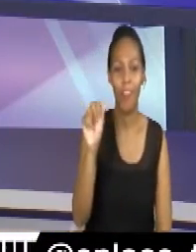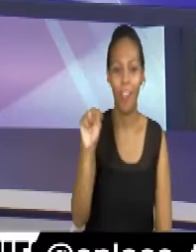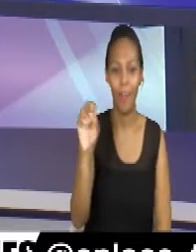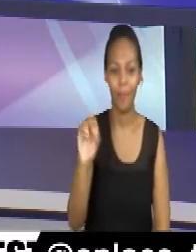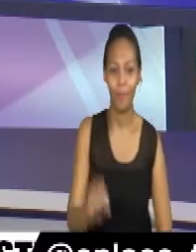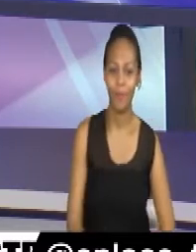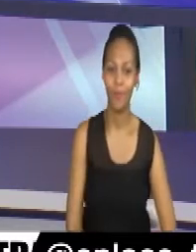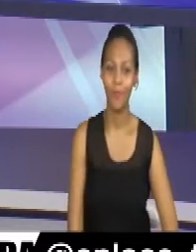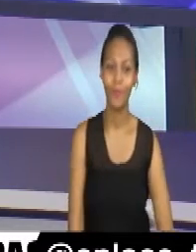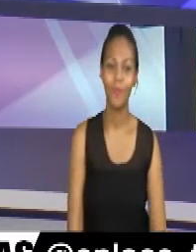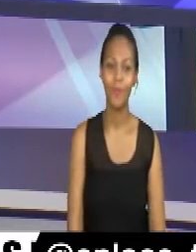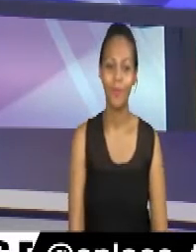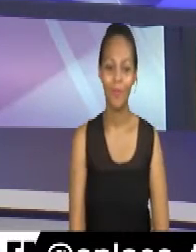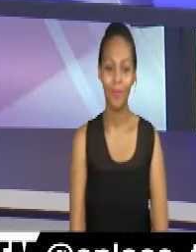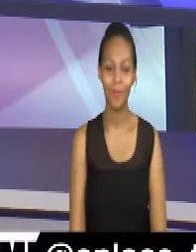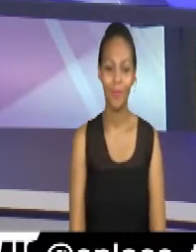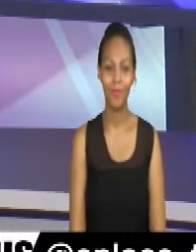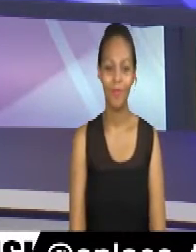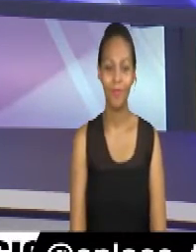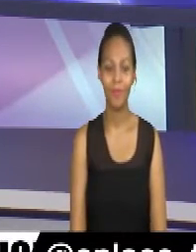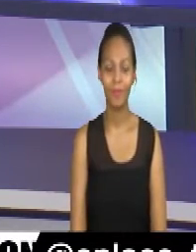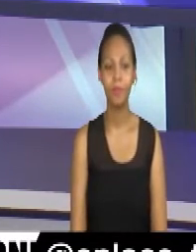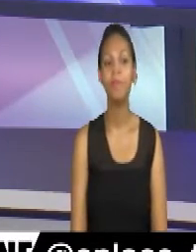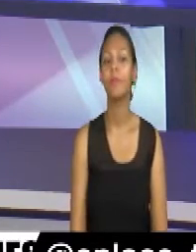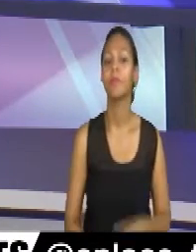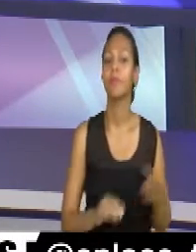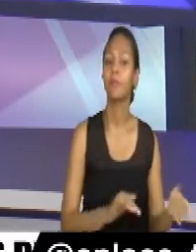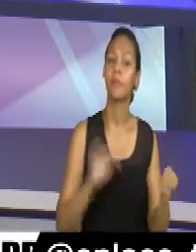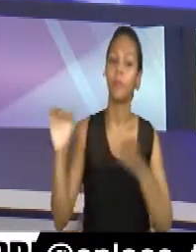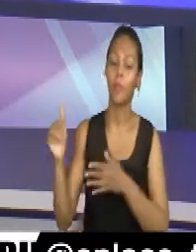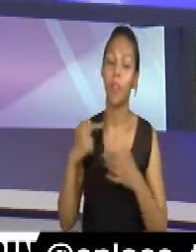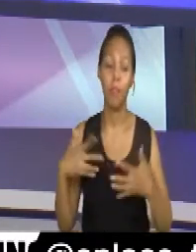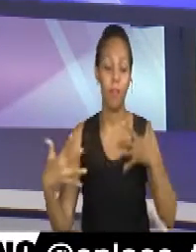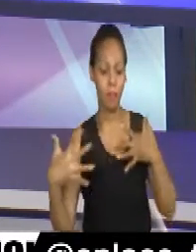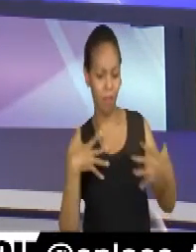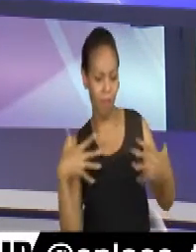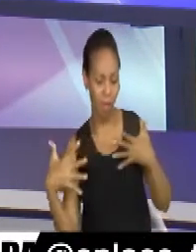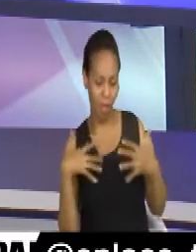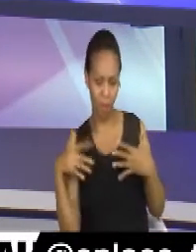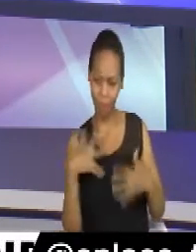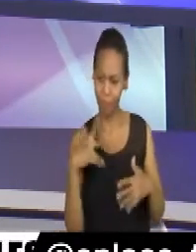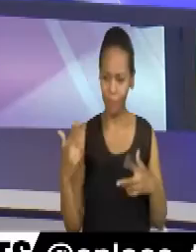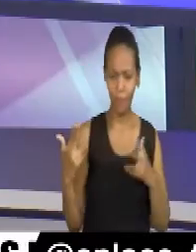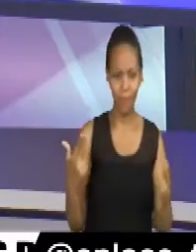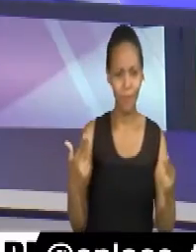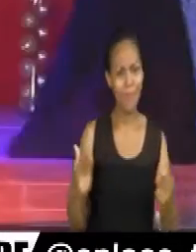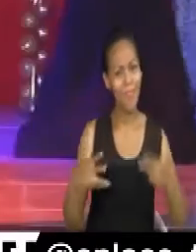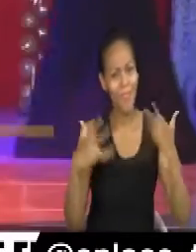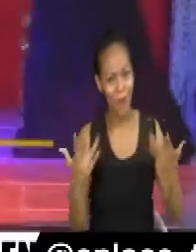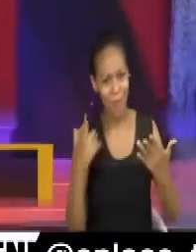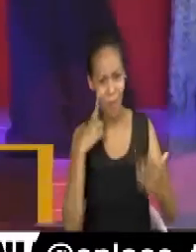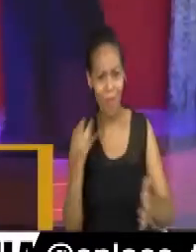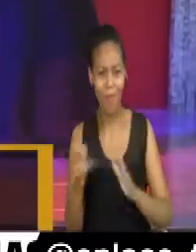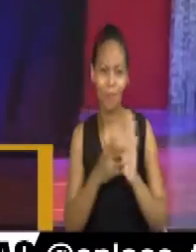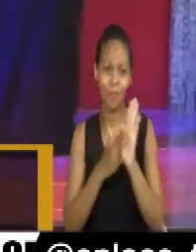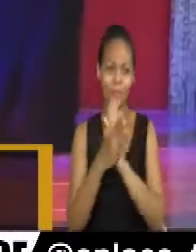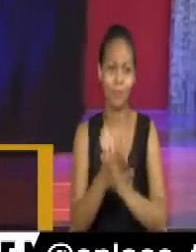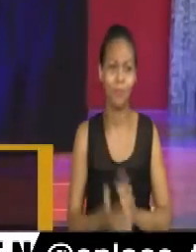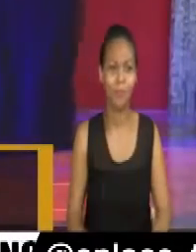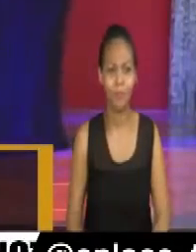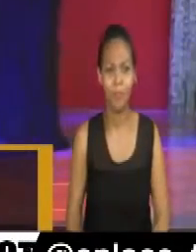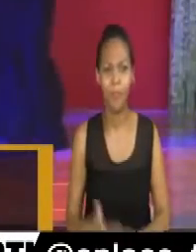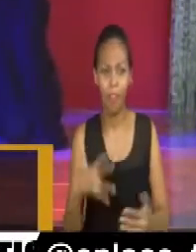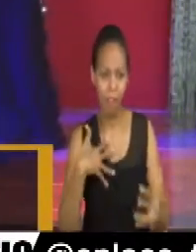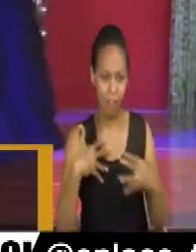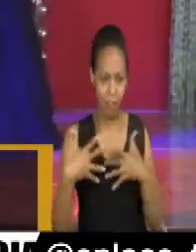Teatro por pareja es la propuesta cultural en el suroriente para este fin de semana. Una singular forma de hacer teatro en la